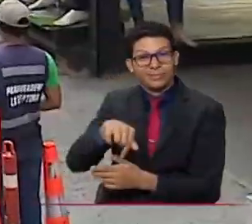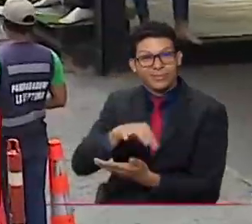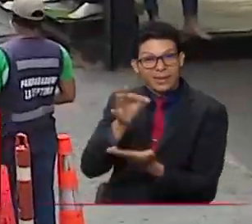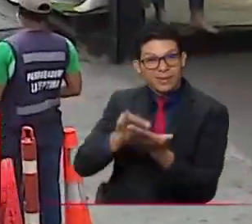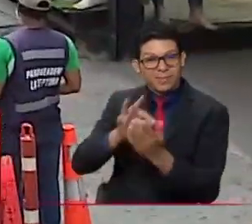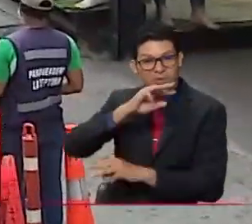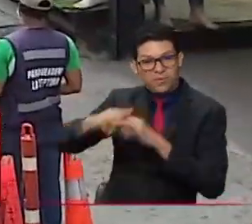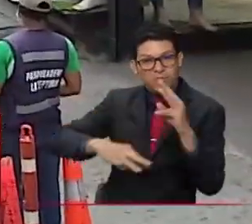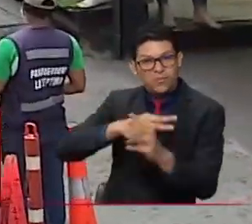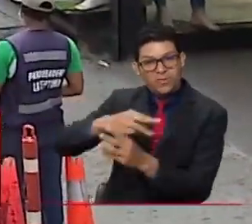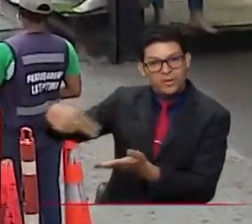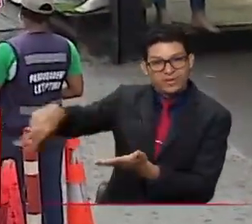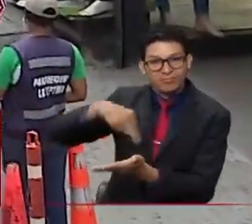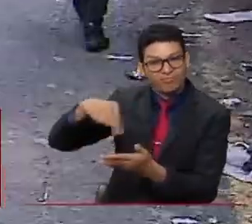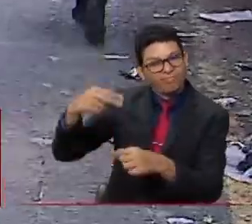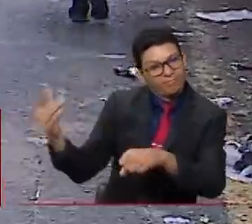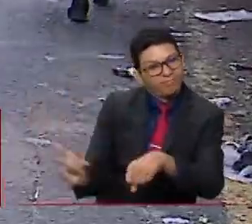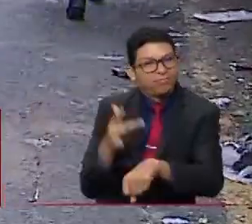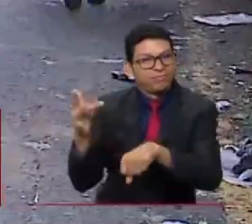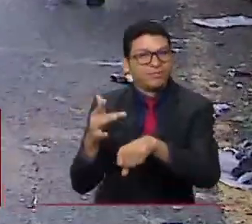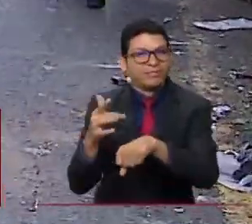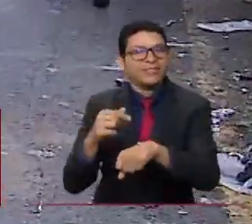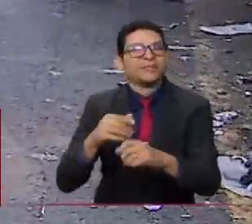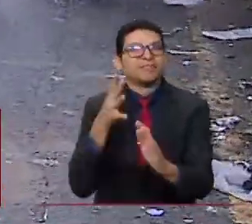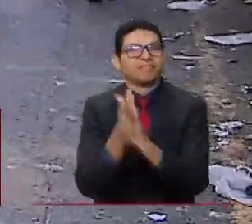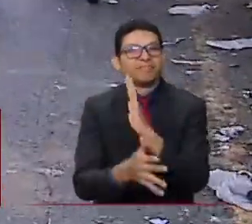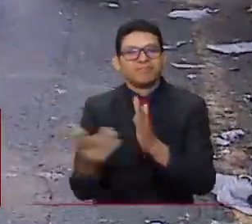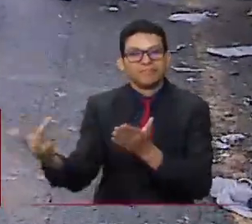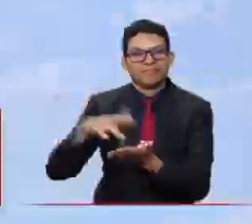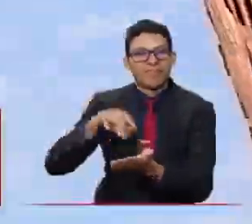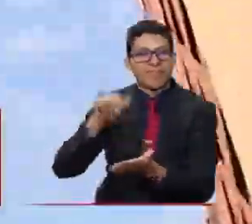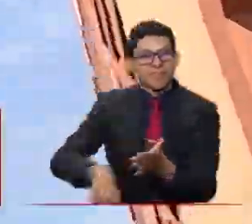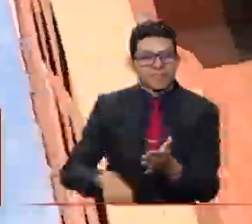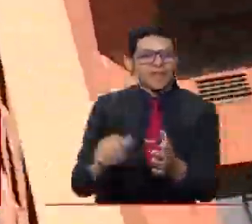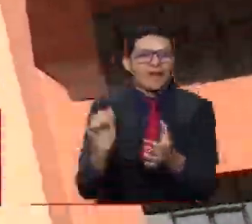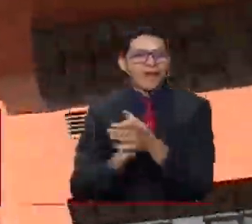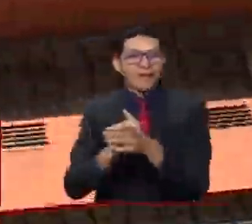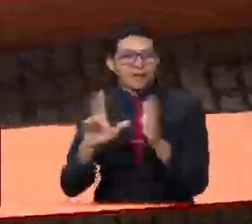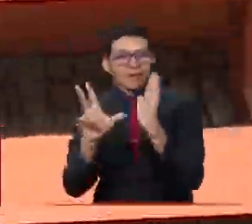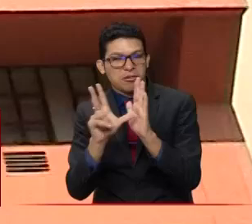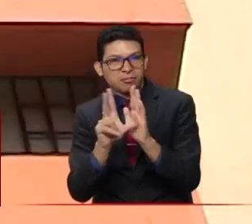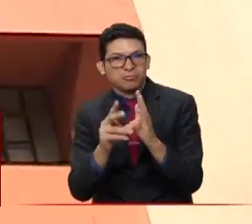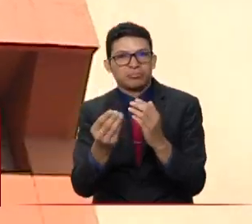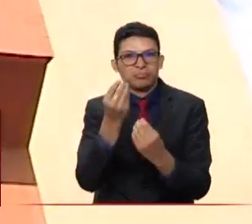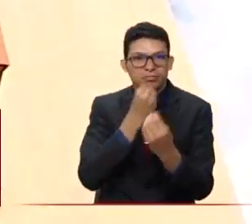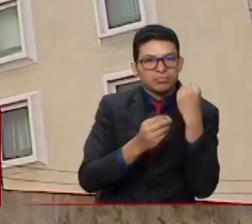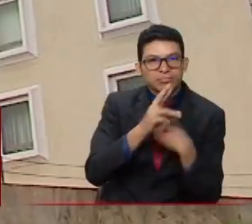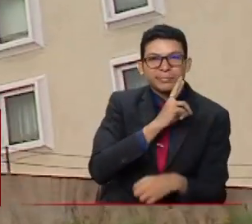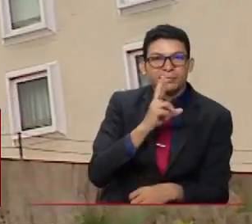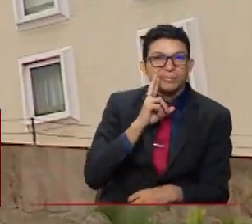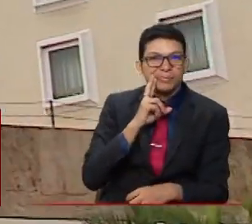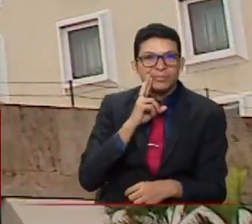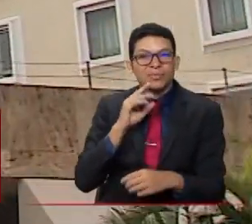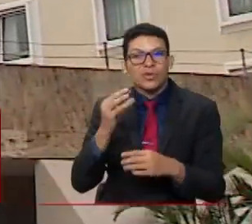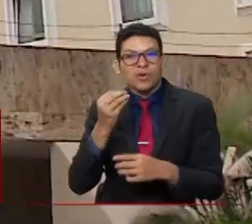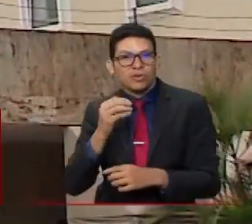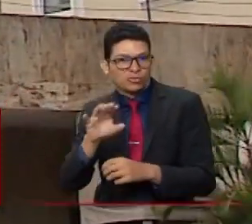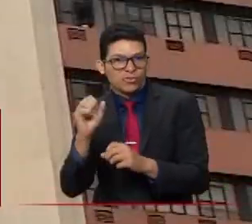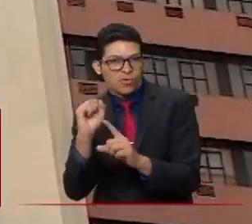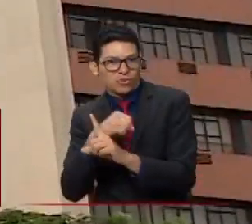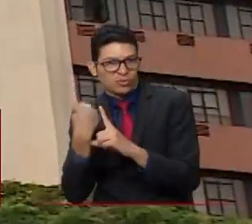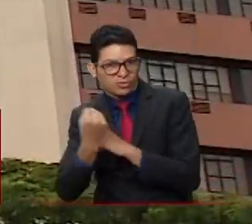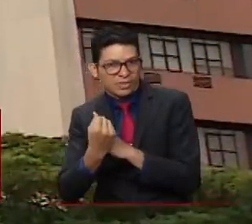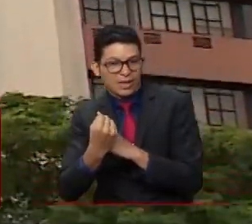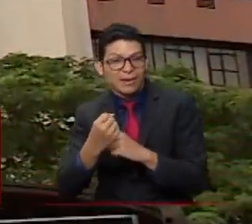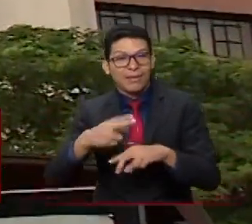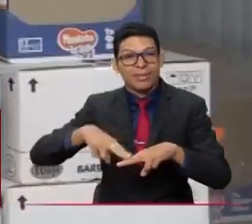de la salsa se mueva, y por esa razón contaremos con la presencia de amigos del sector hotelero, gastronómico, de obras sociales, de la